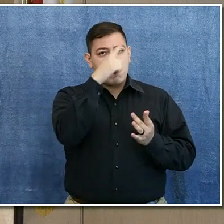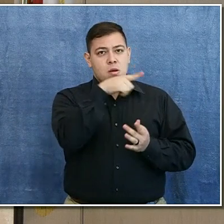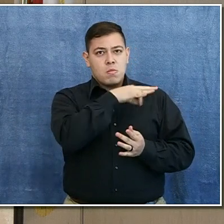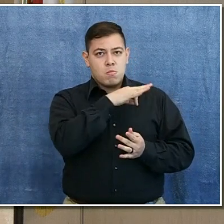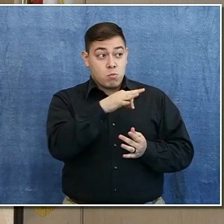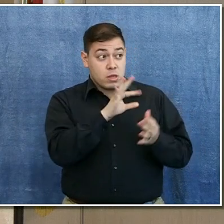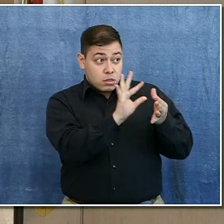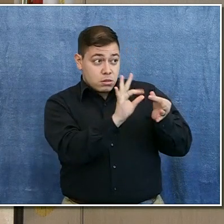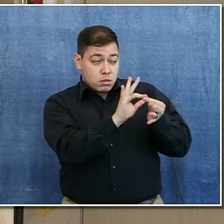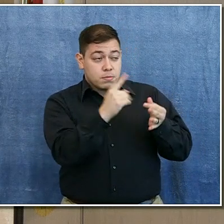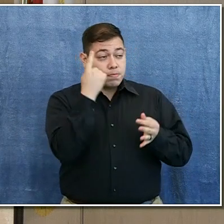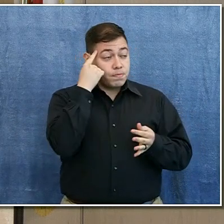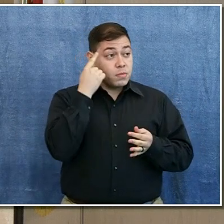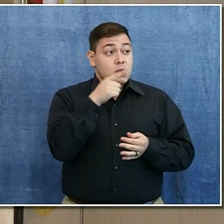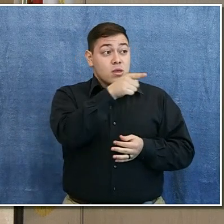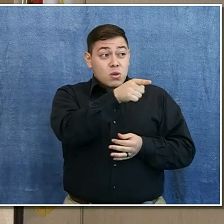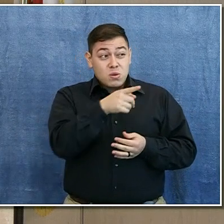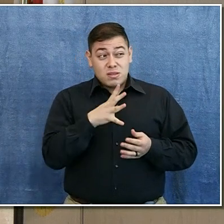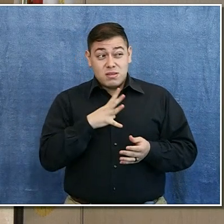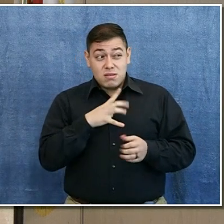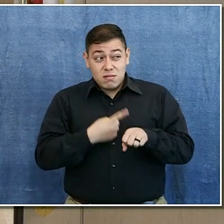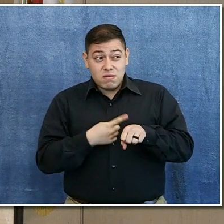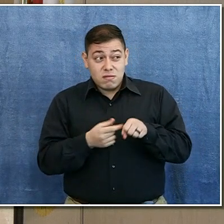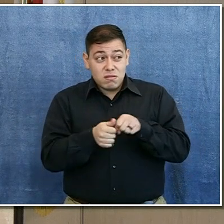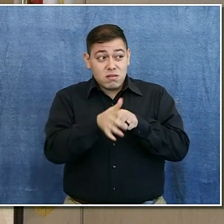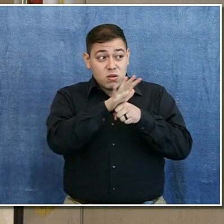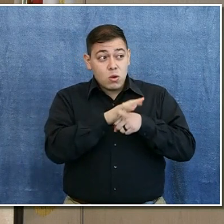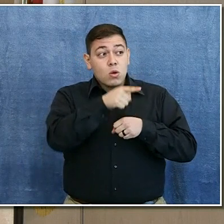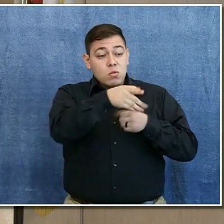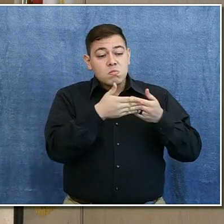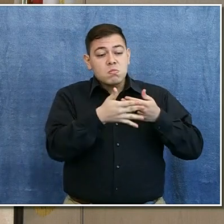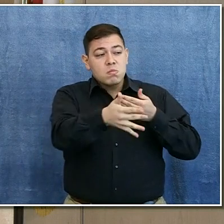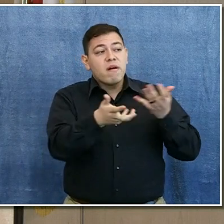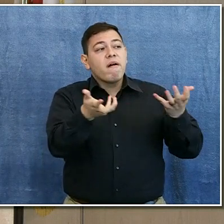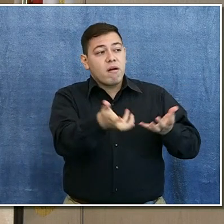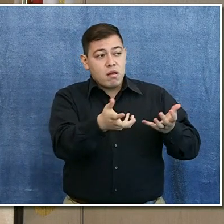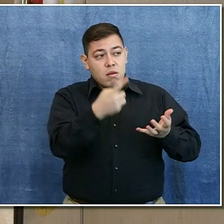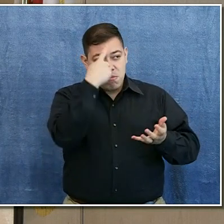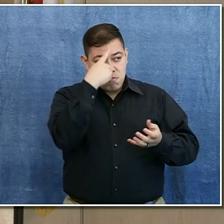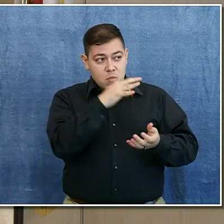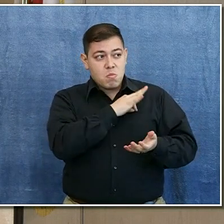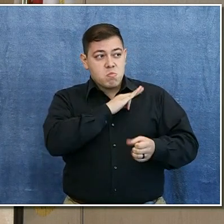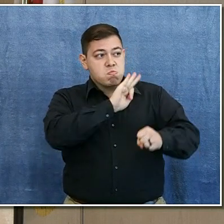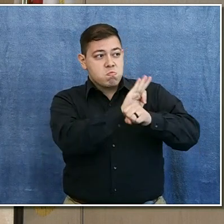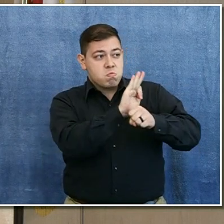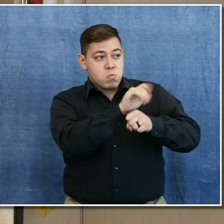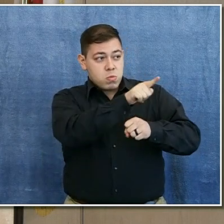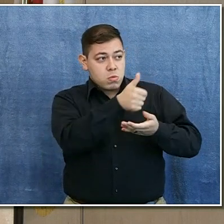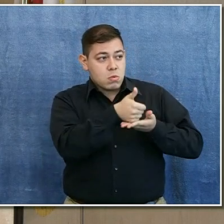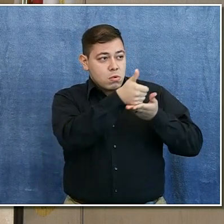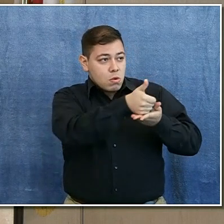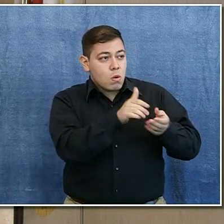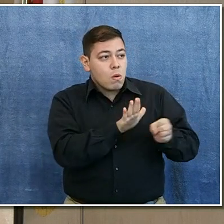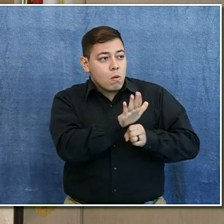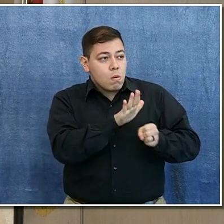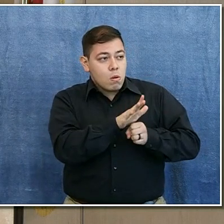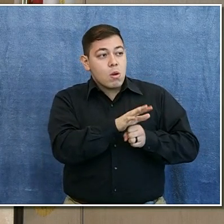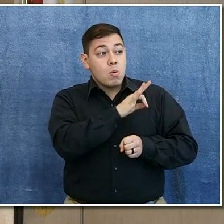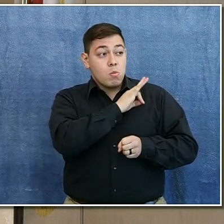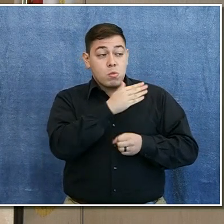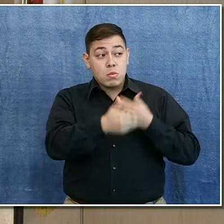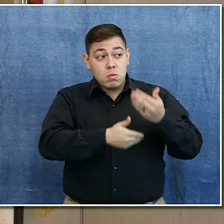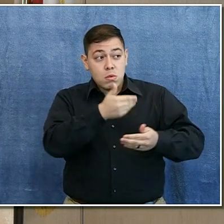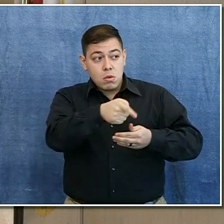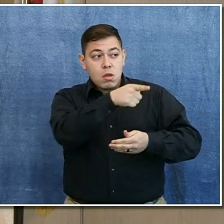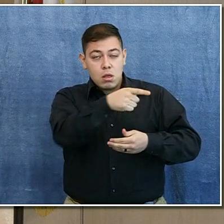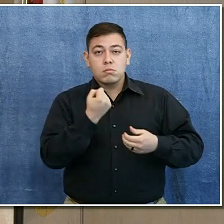bien informado con recursos, acciones que se deben tomar para apoyar el proceso de recuperación y proteger